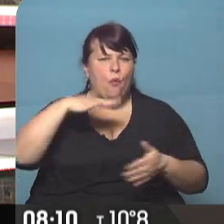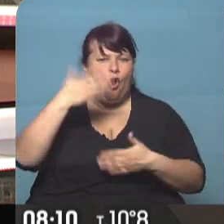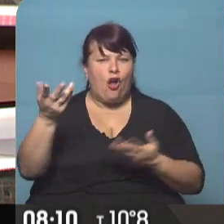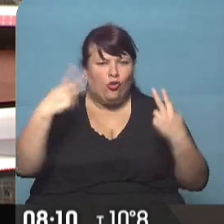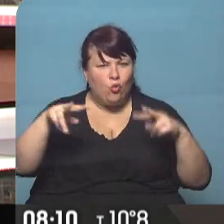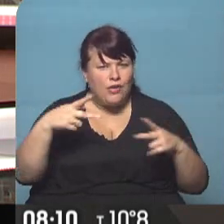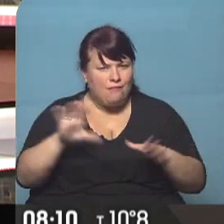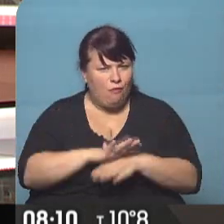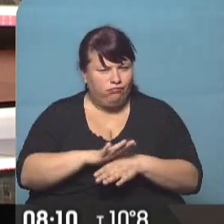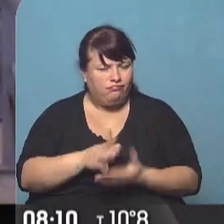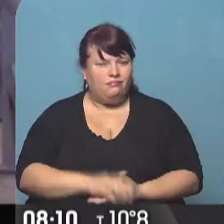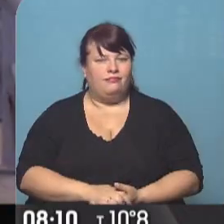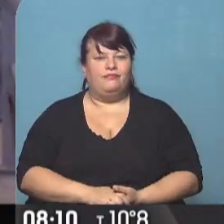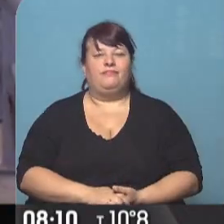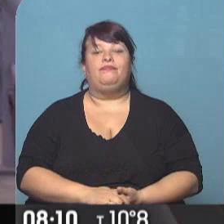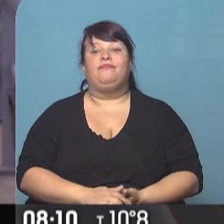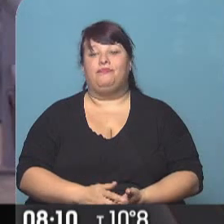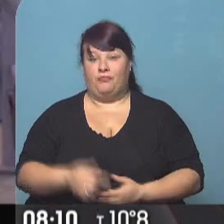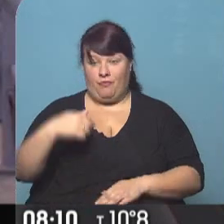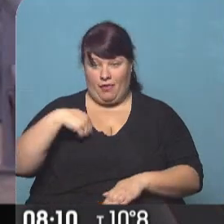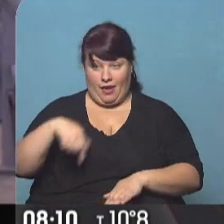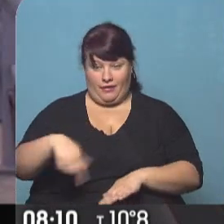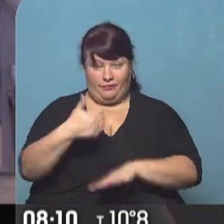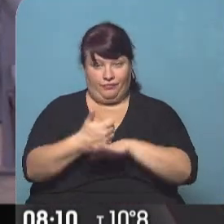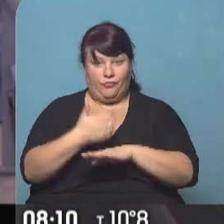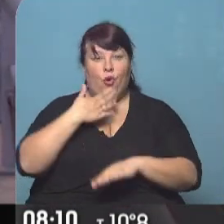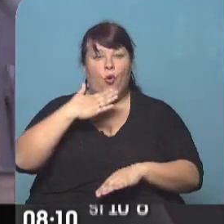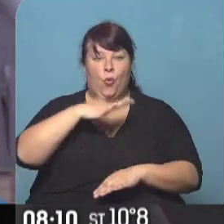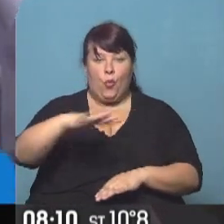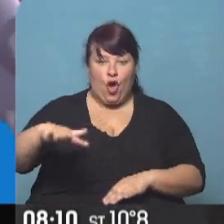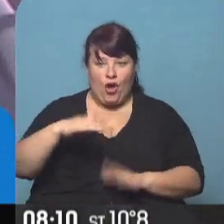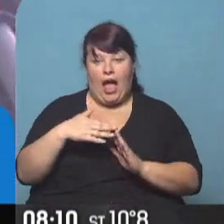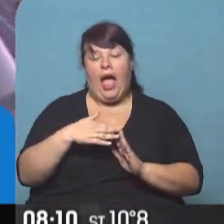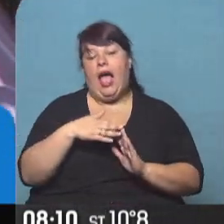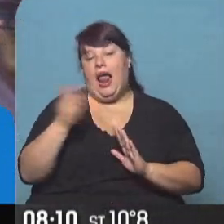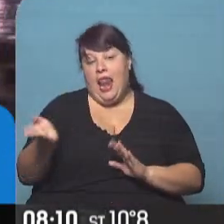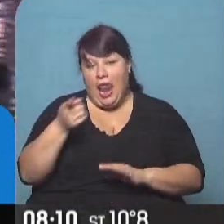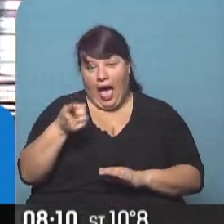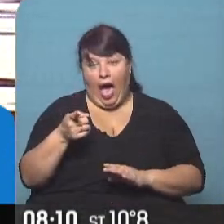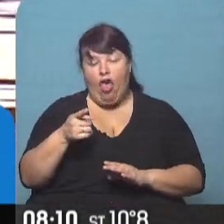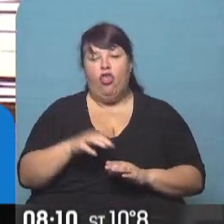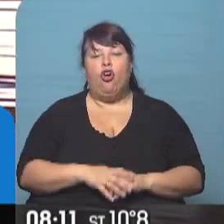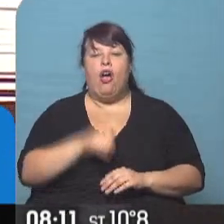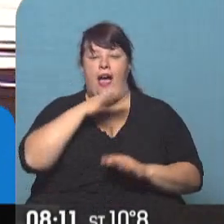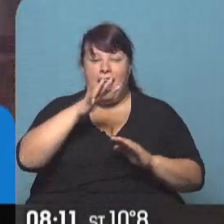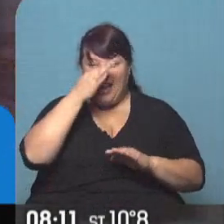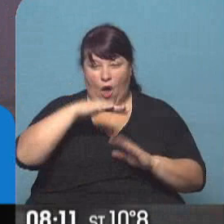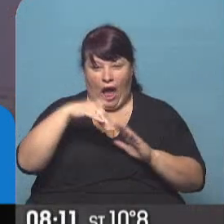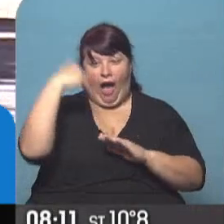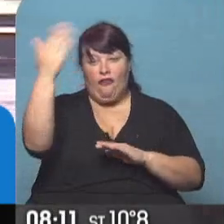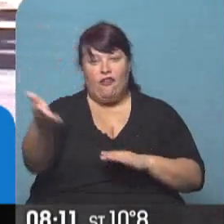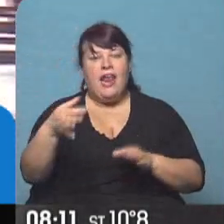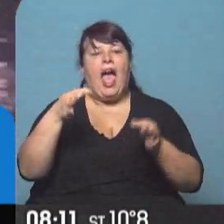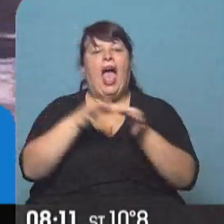turismo. Y estoy parado en la boca, Karin, a mi izquierda, cruzando el riachuelo, la